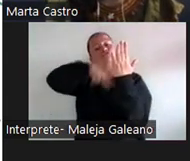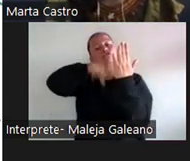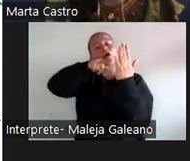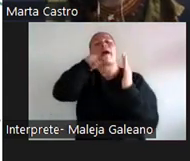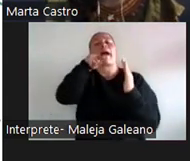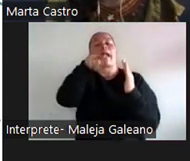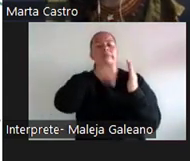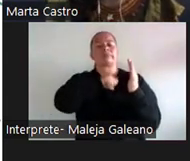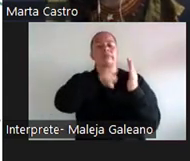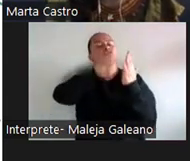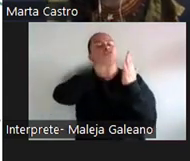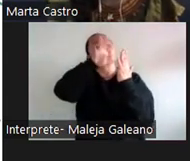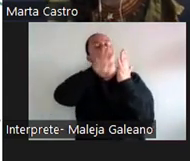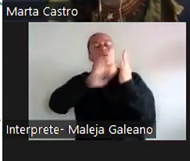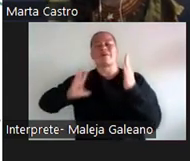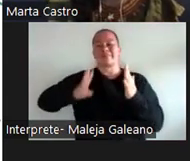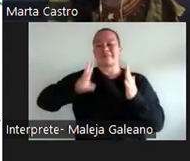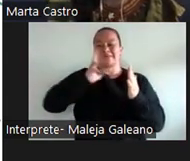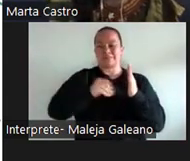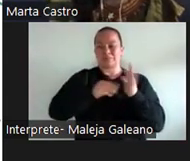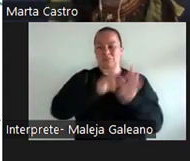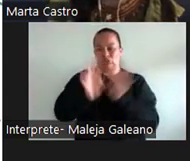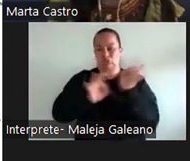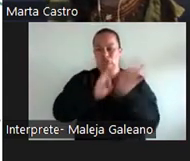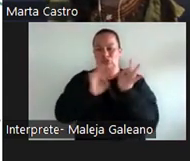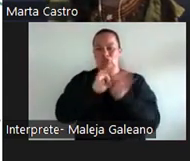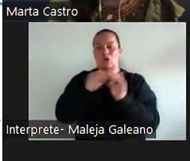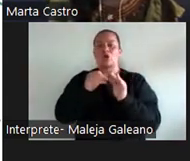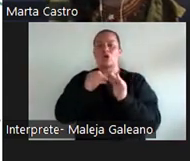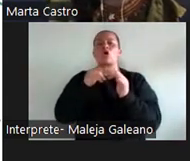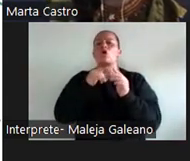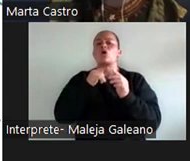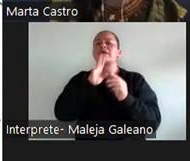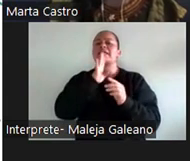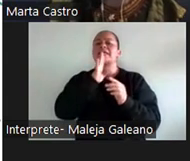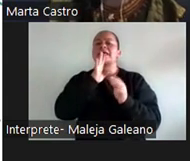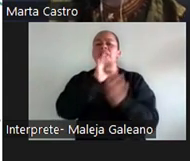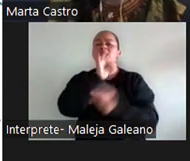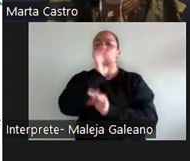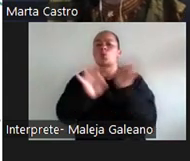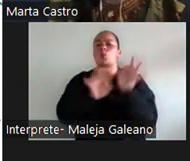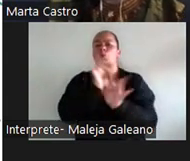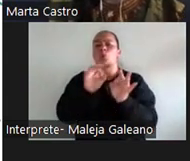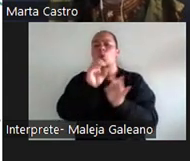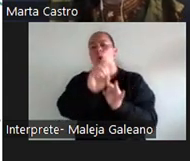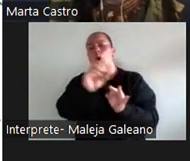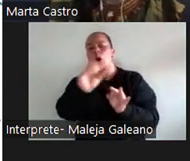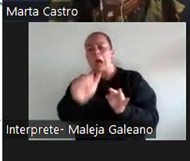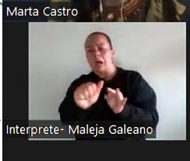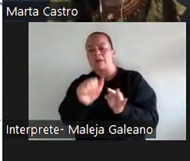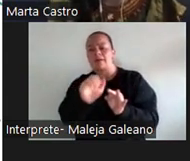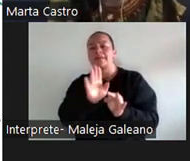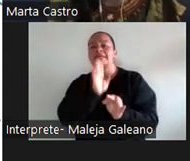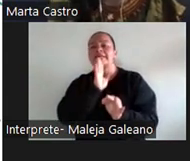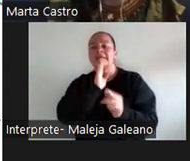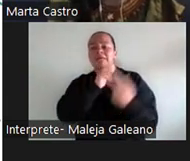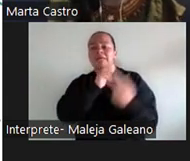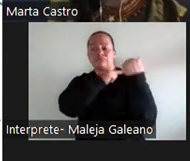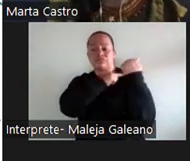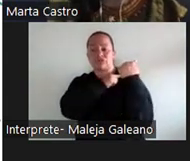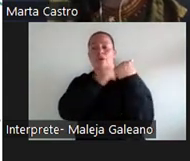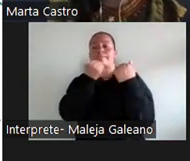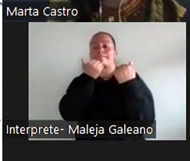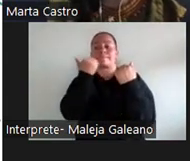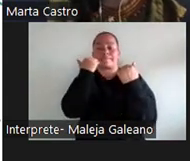cuidado entonces mencionó quién quies son las personas cuidadoras aquellas personas que por lo general no son